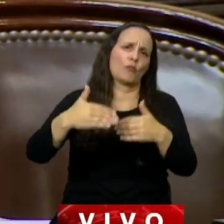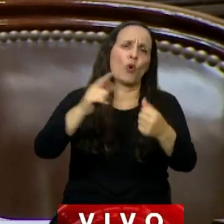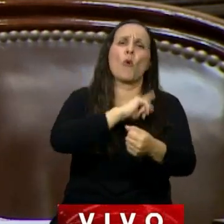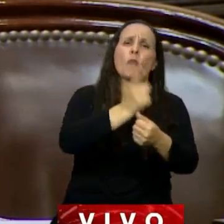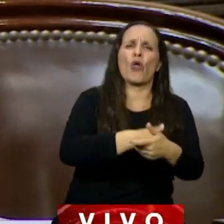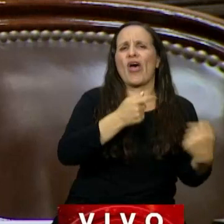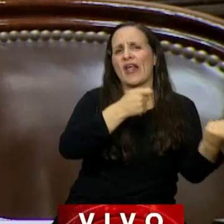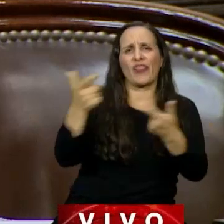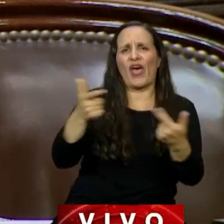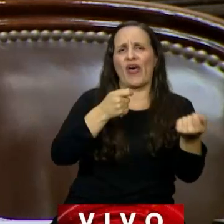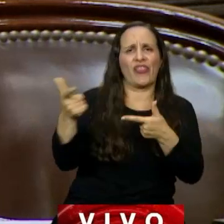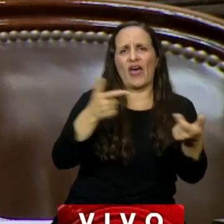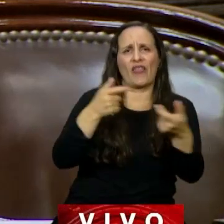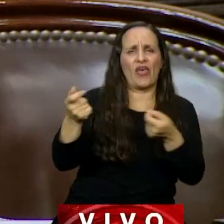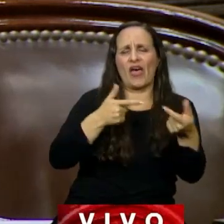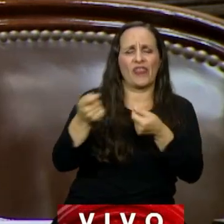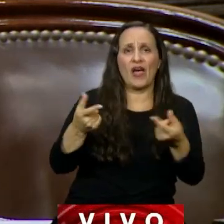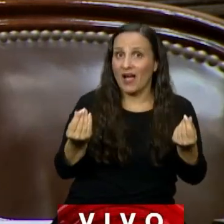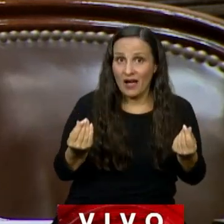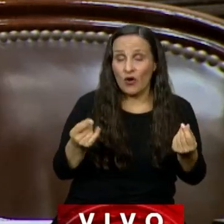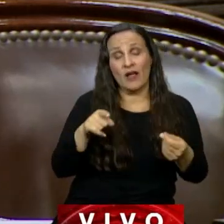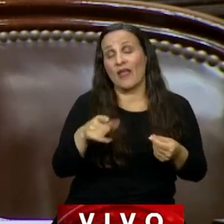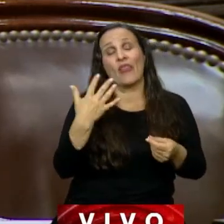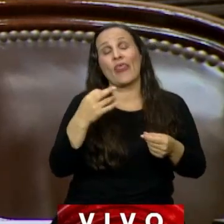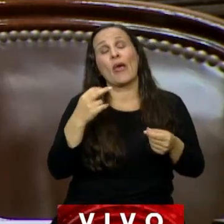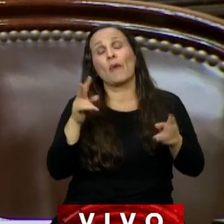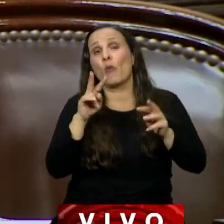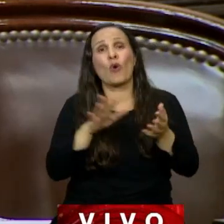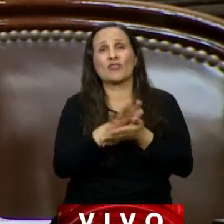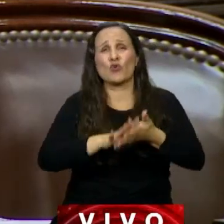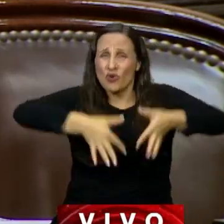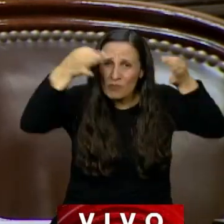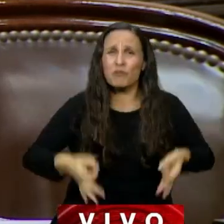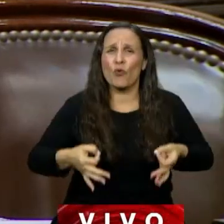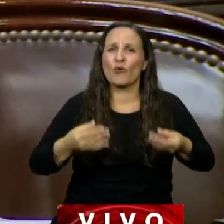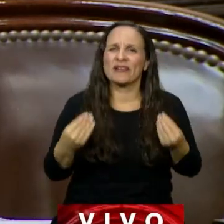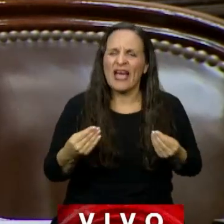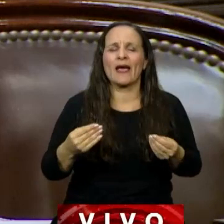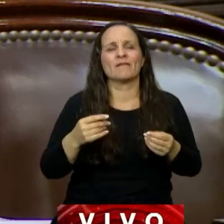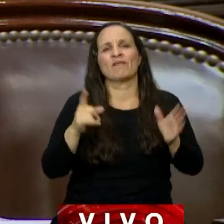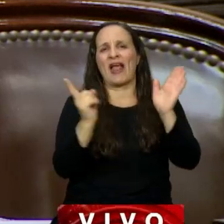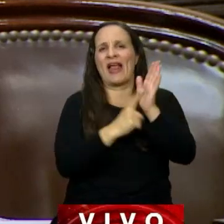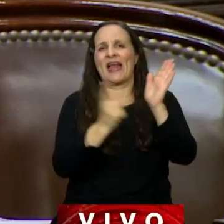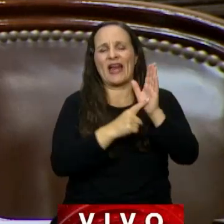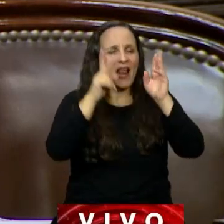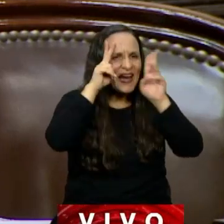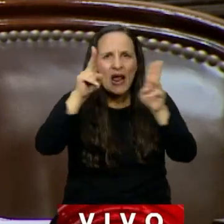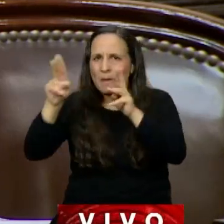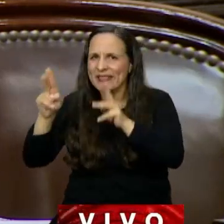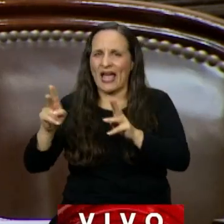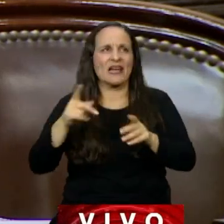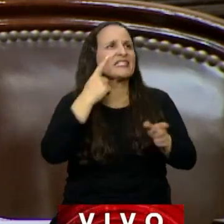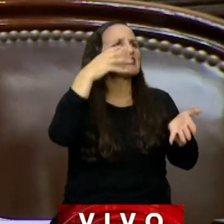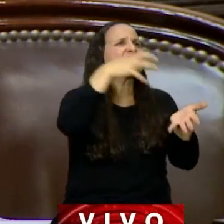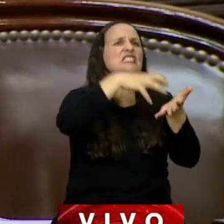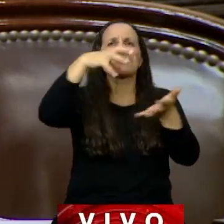superpoderes, cuando la verdadera solución está en la institucionalidad, respetar las reglas. Cuando estamos en crisis es